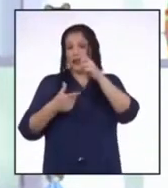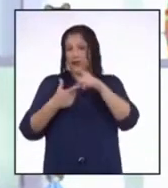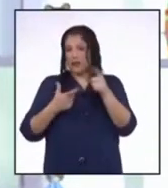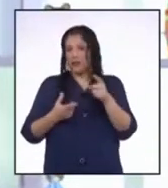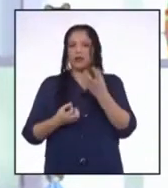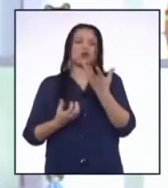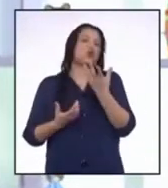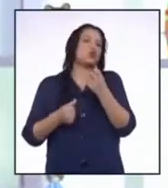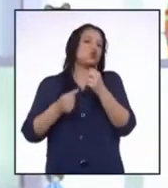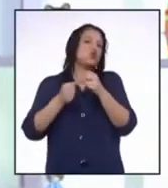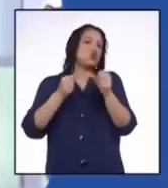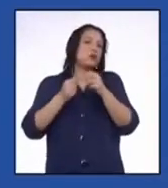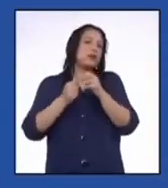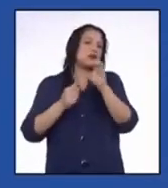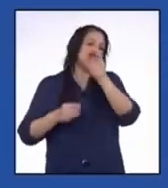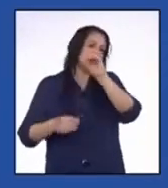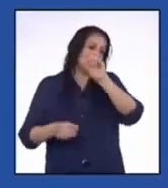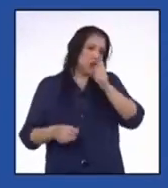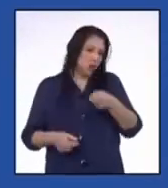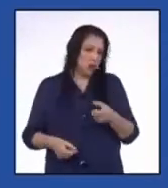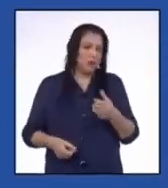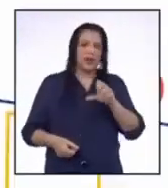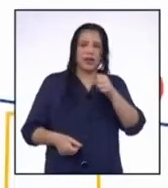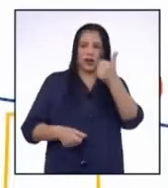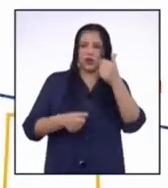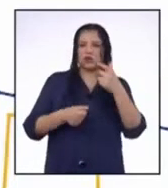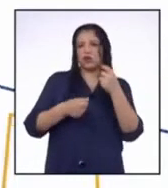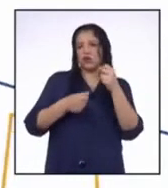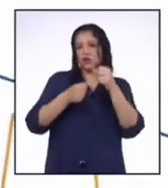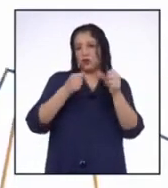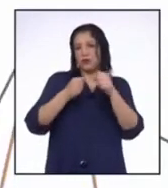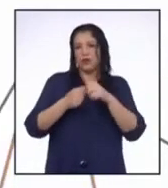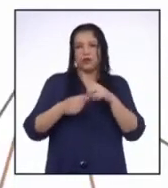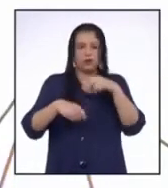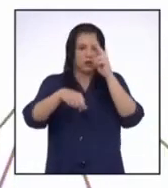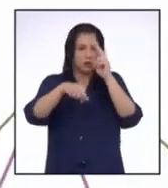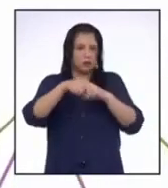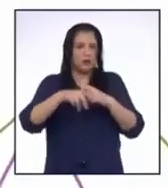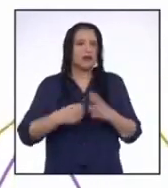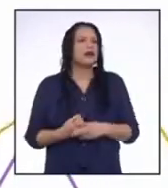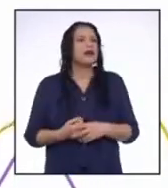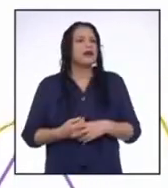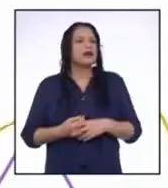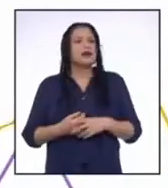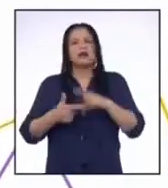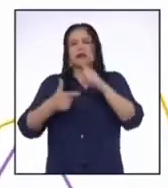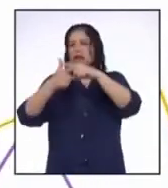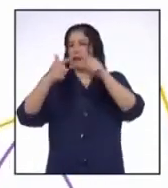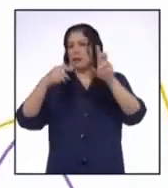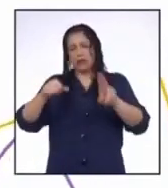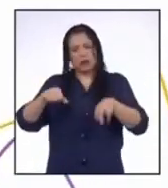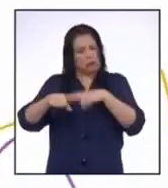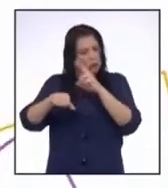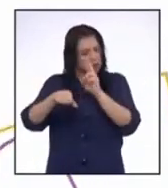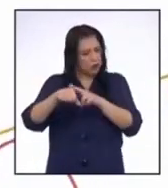divisor un número natural. Se dividen como si fueran números